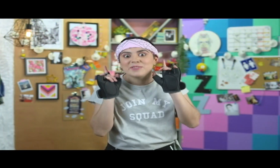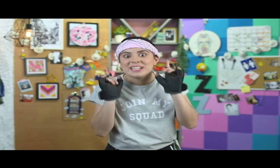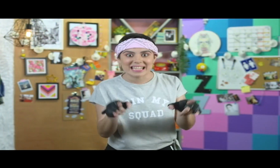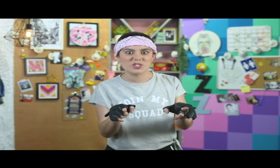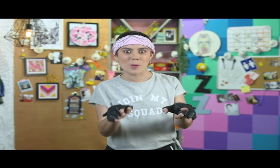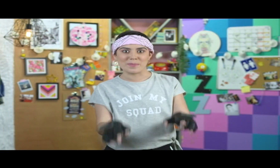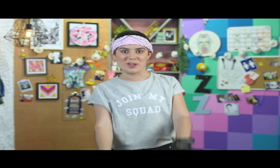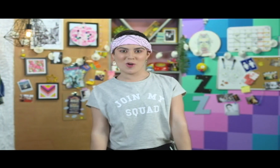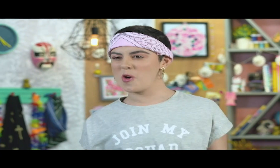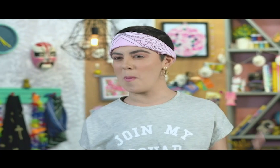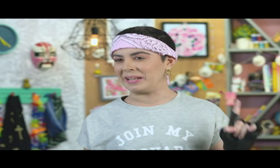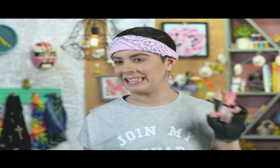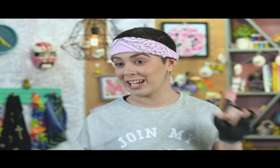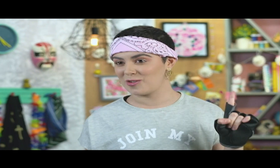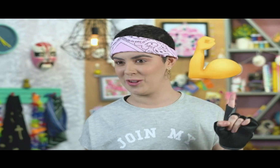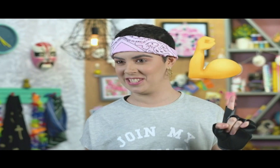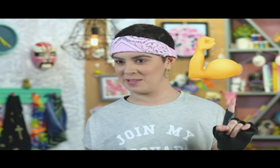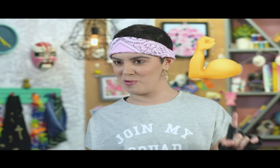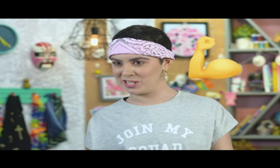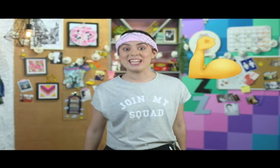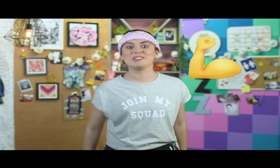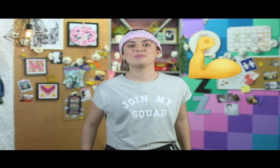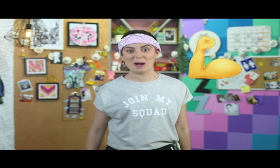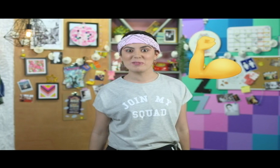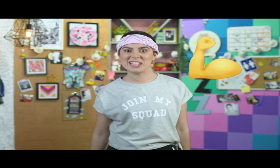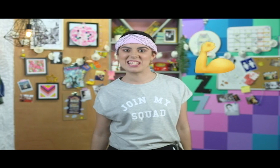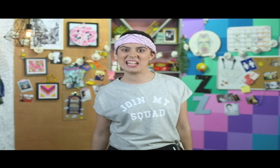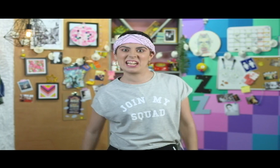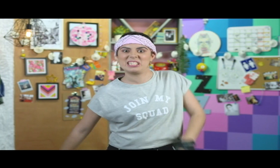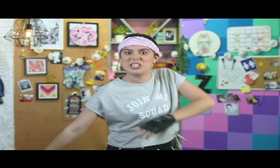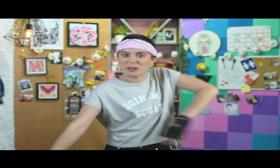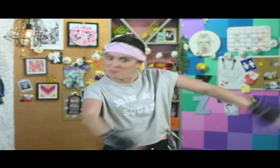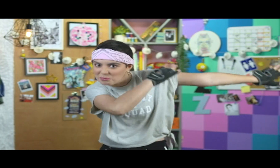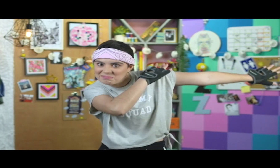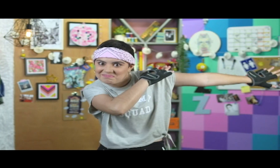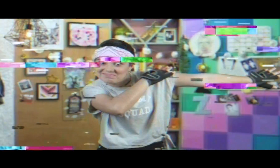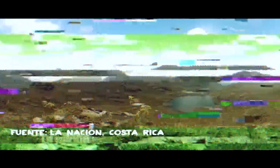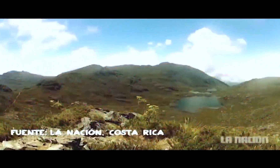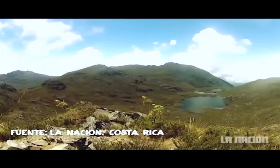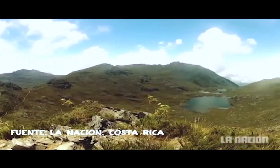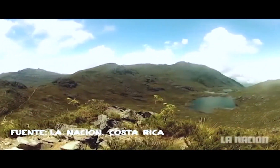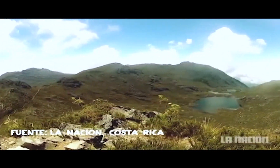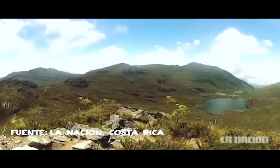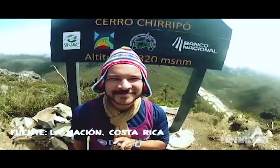te identificas conmigo, comenta con este emoji y nos vamos a escalar al Chirripó.